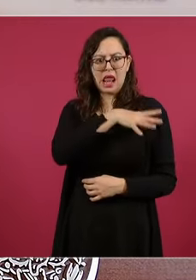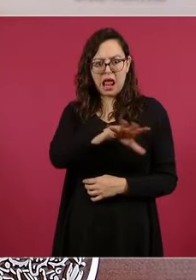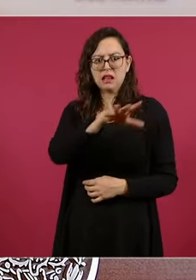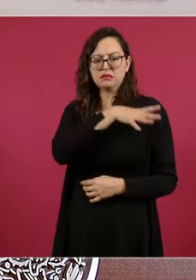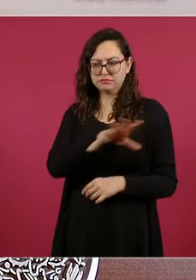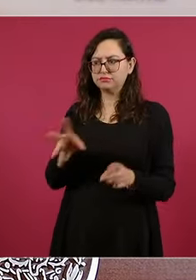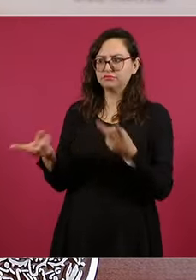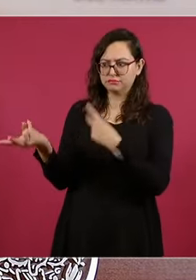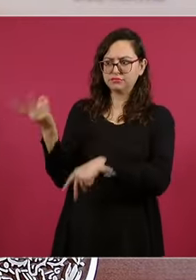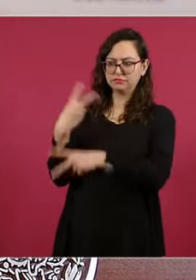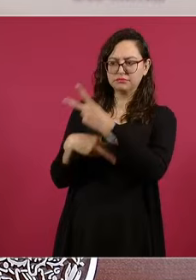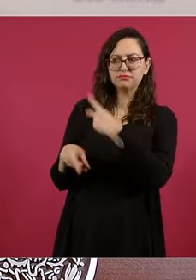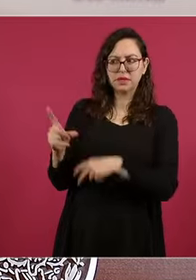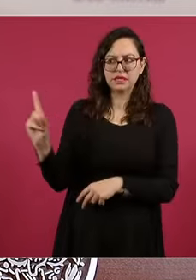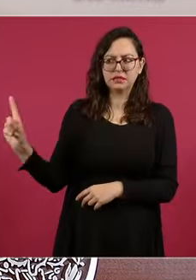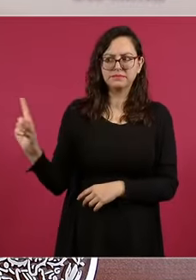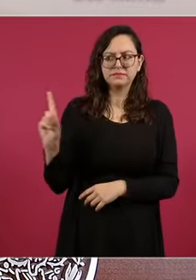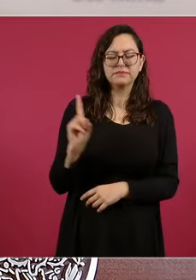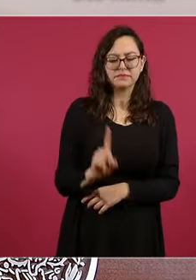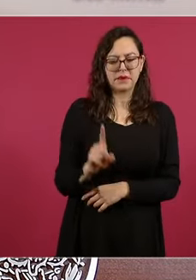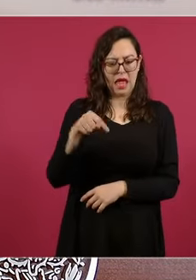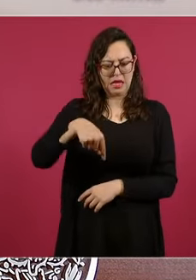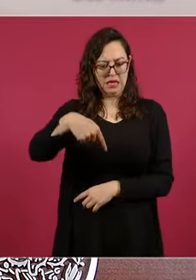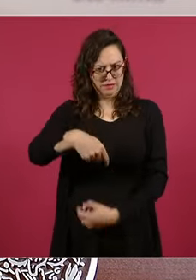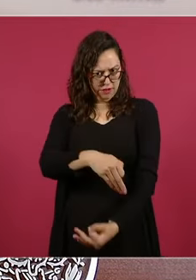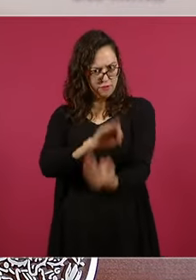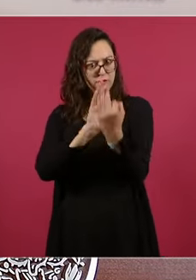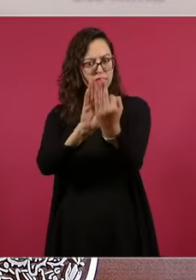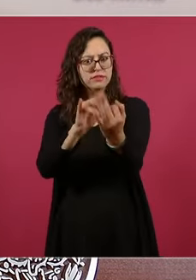el general Foulon.